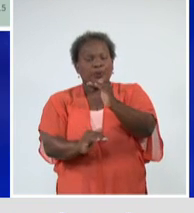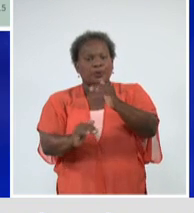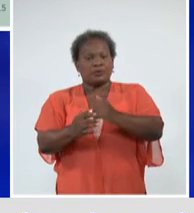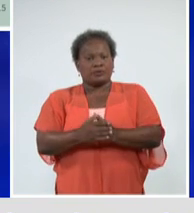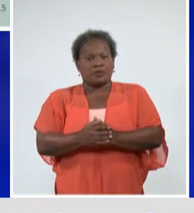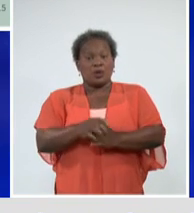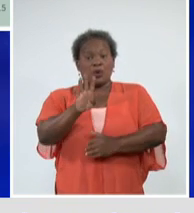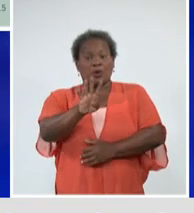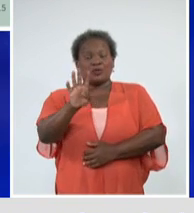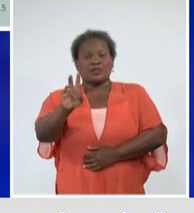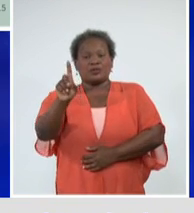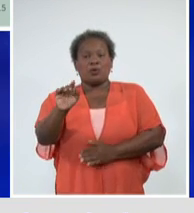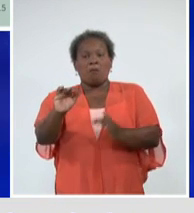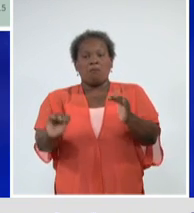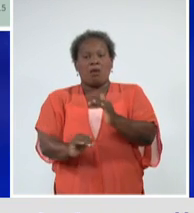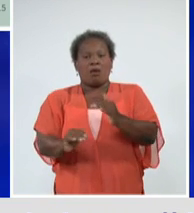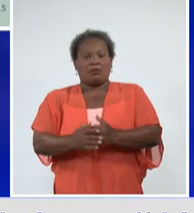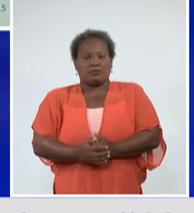441 menos,